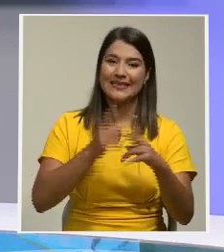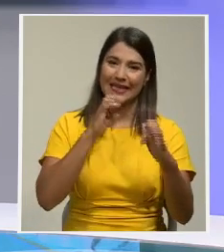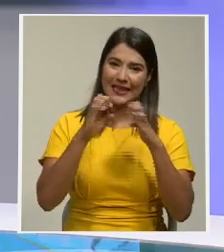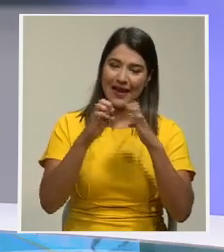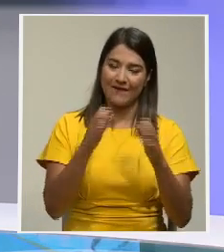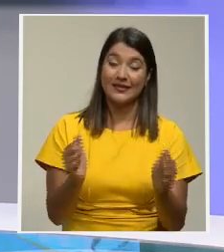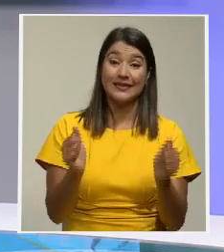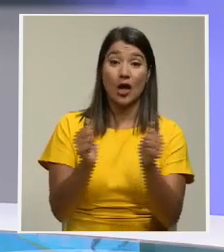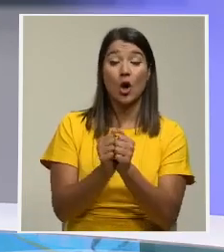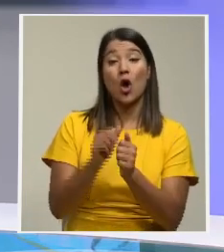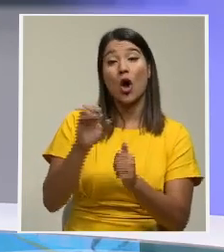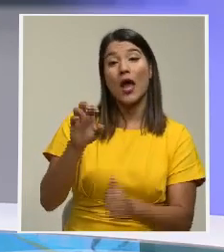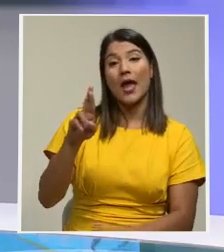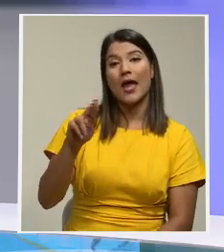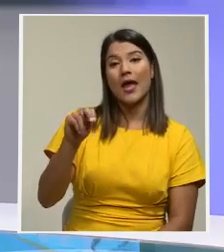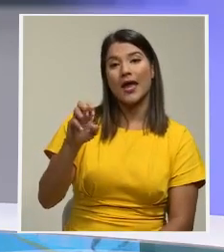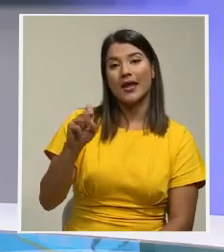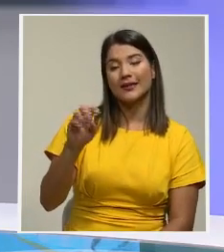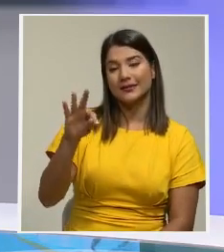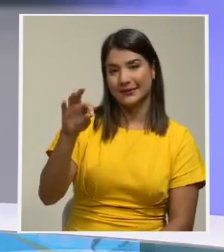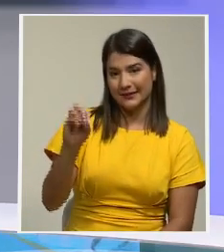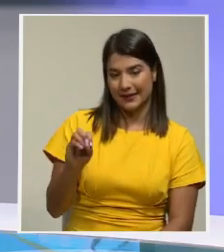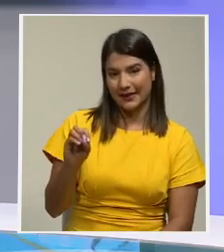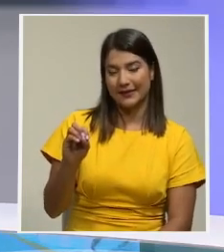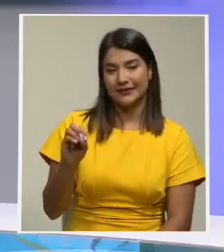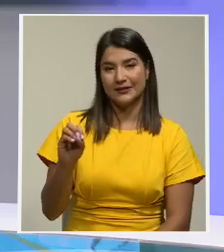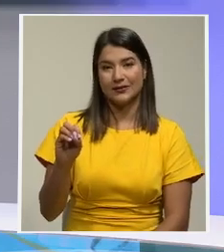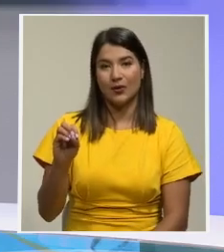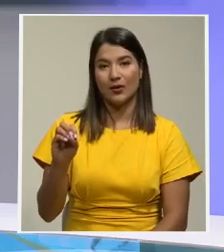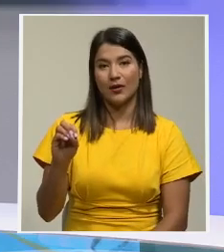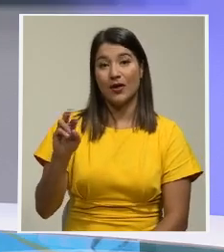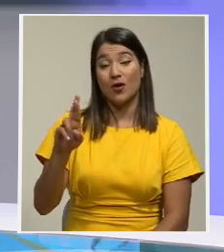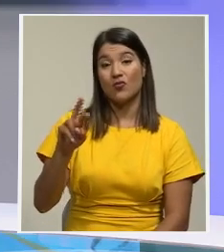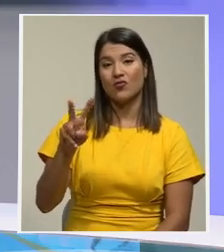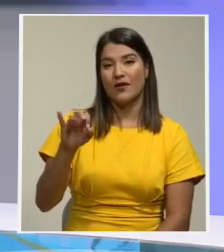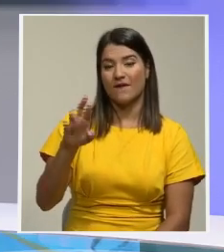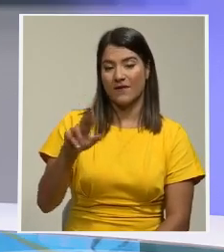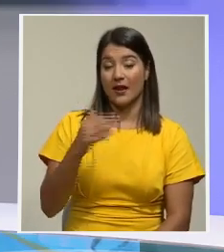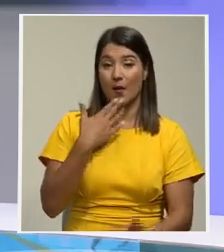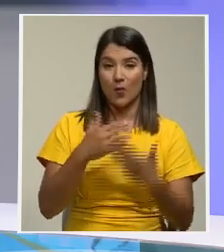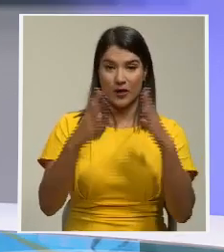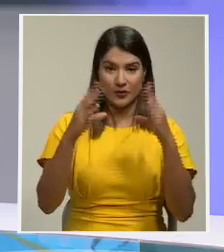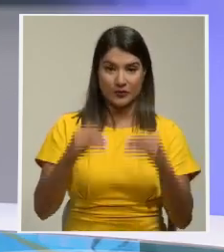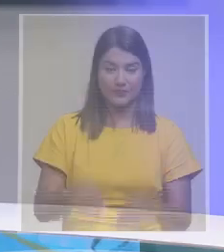con nuestra sección de entrevistas con nuestro director de noticias, Ernesto Rivera. Buenas noches.